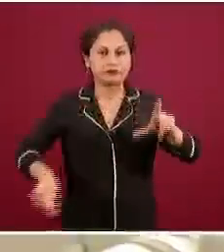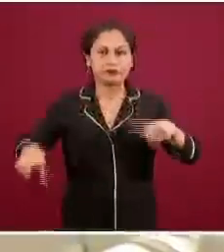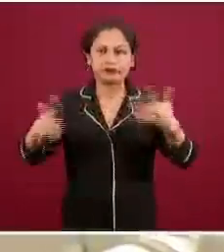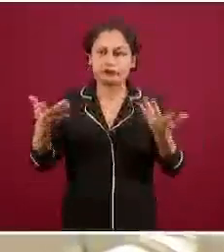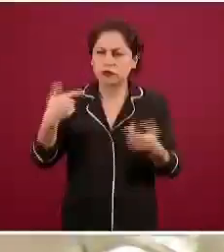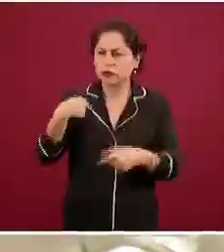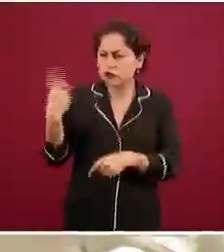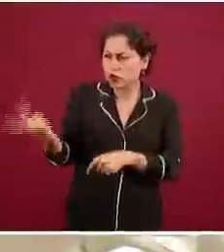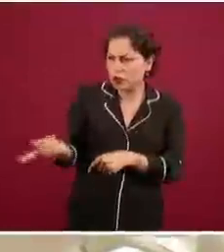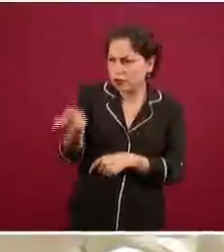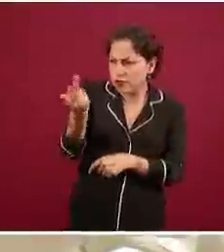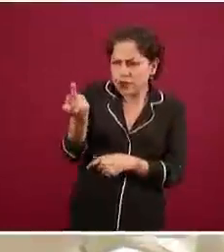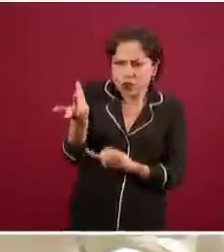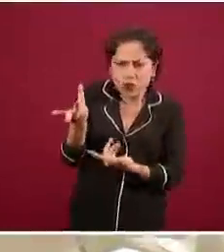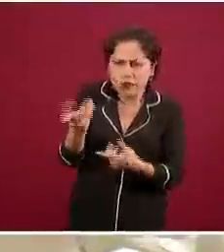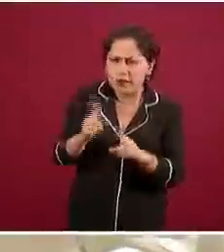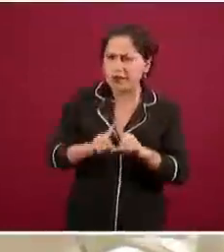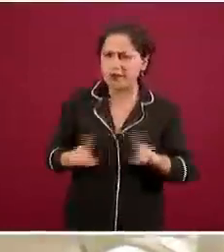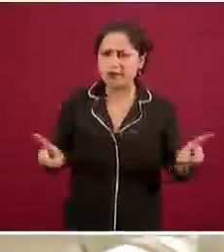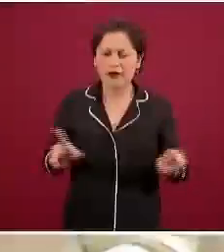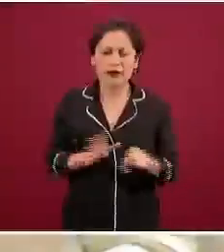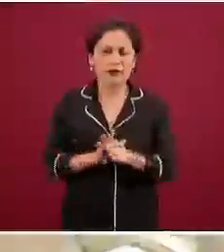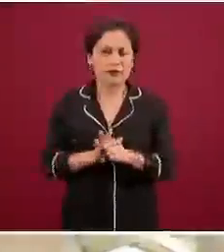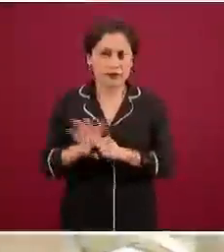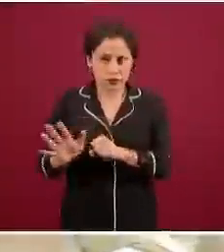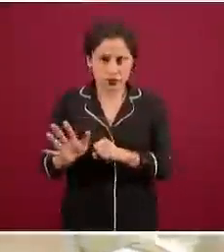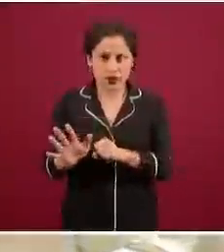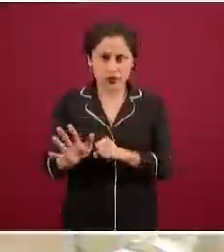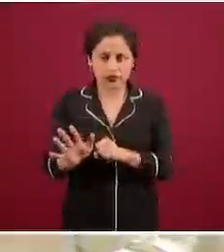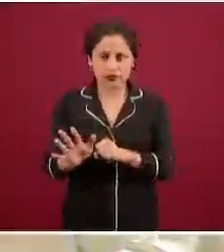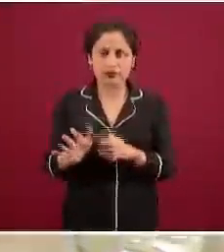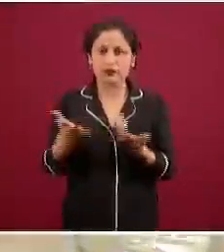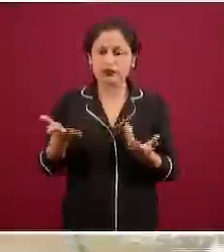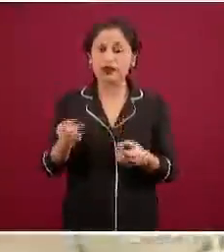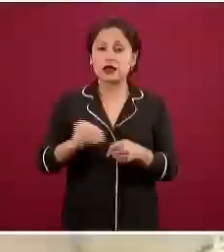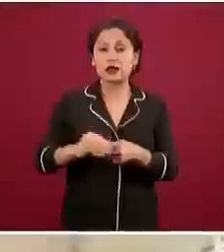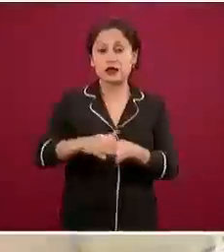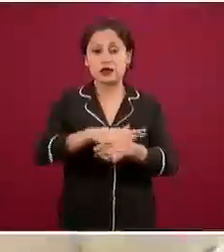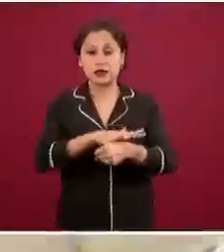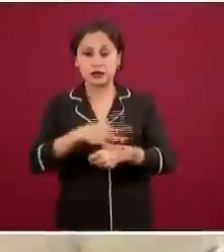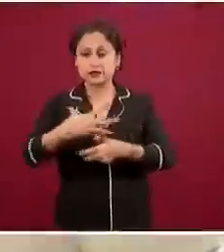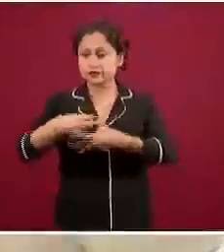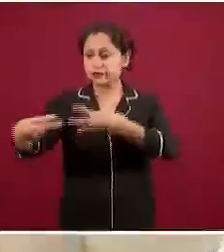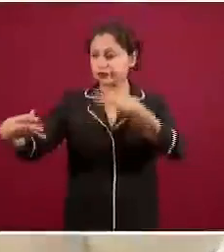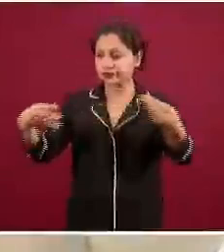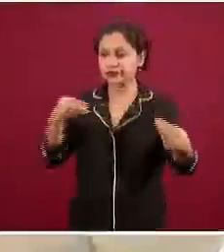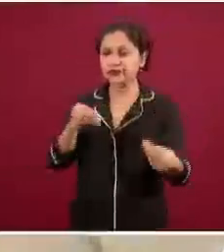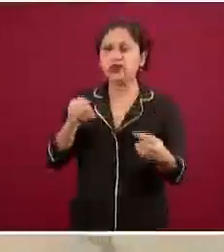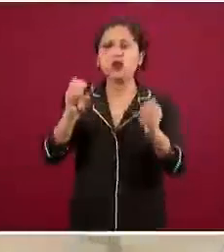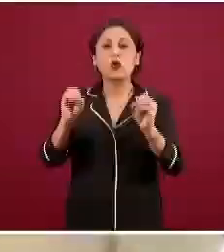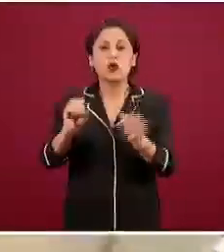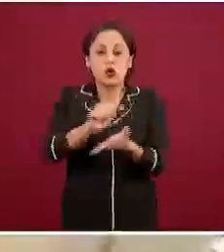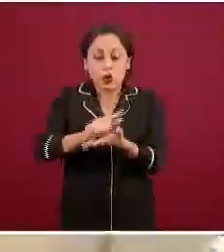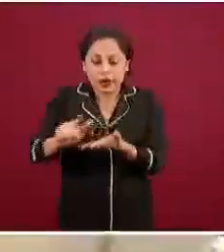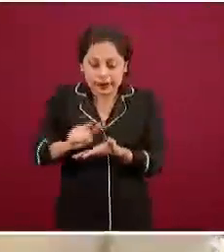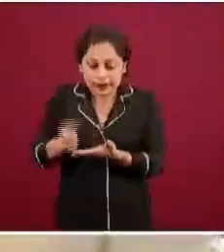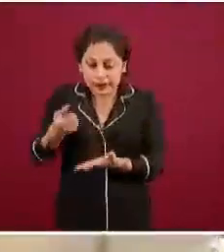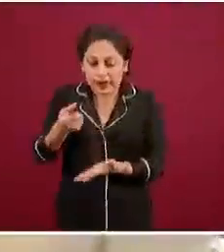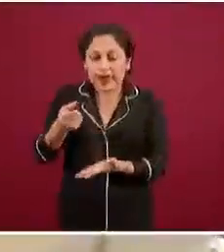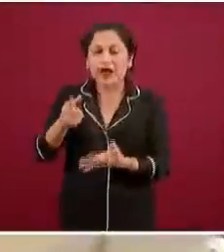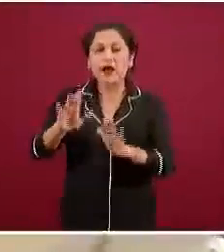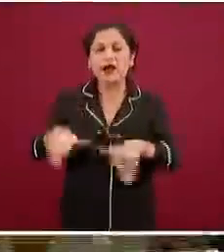mecanismo de estos túneles y su relación con la propagación del COVID-19 y la sanitización de espacios públicos,